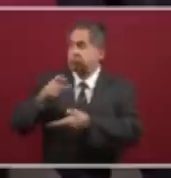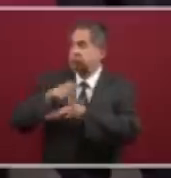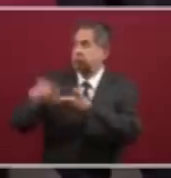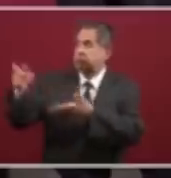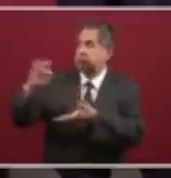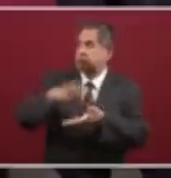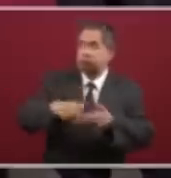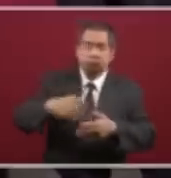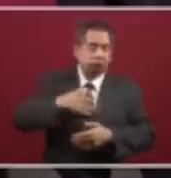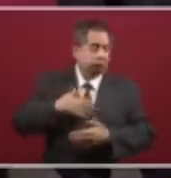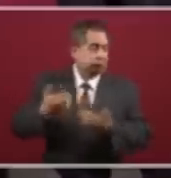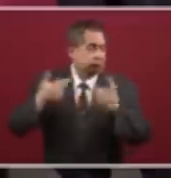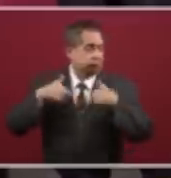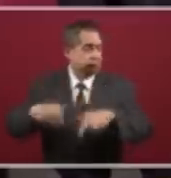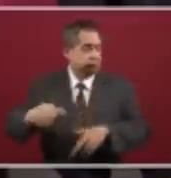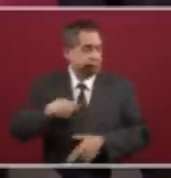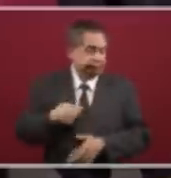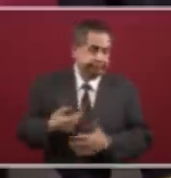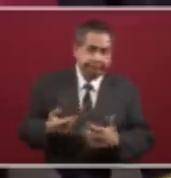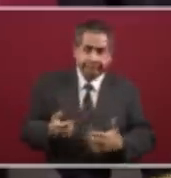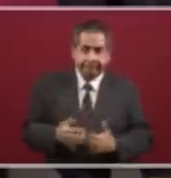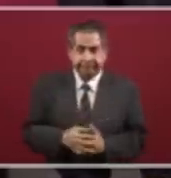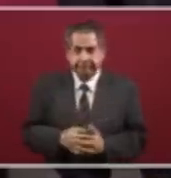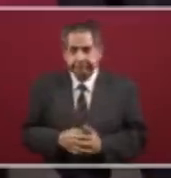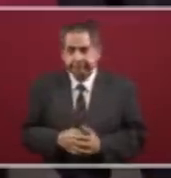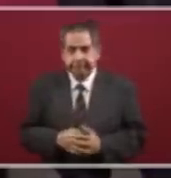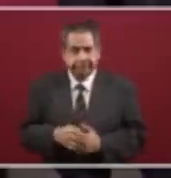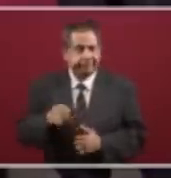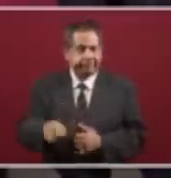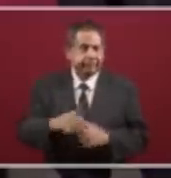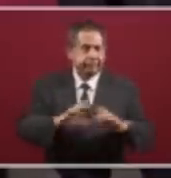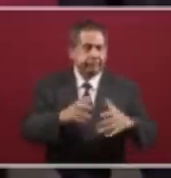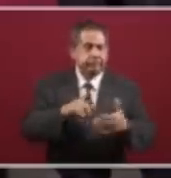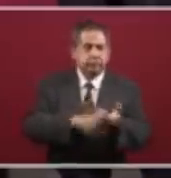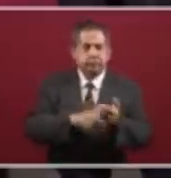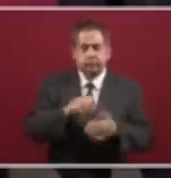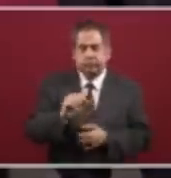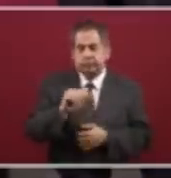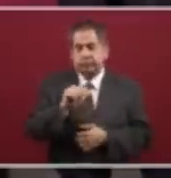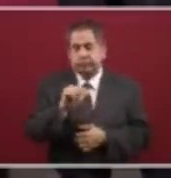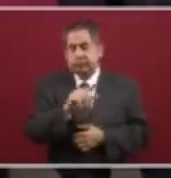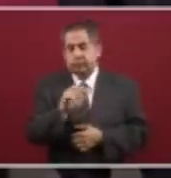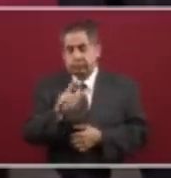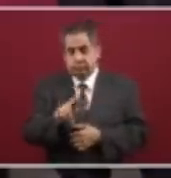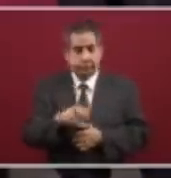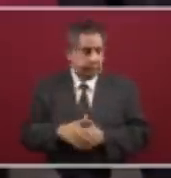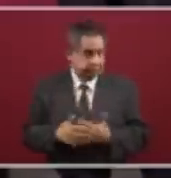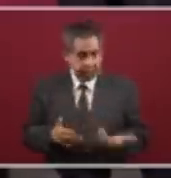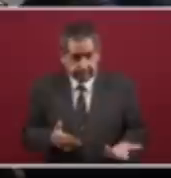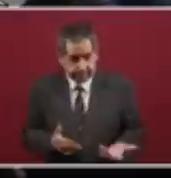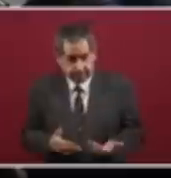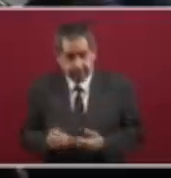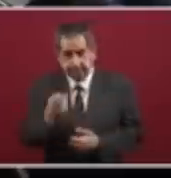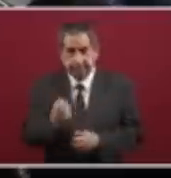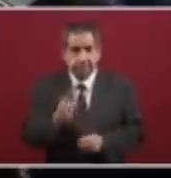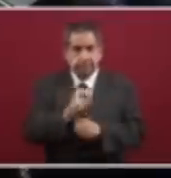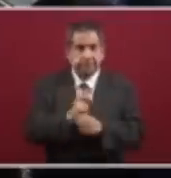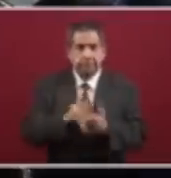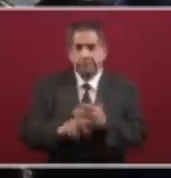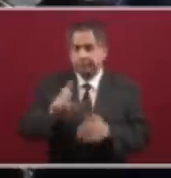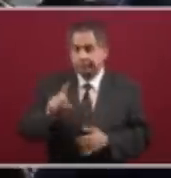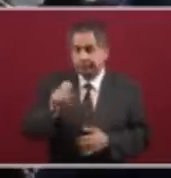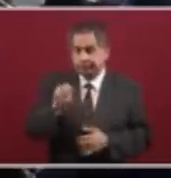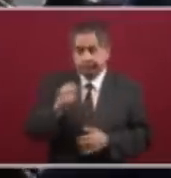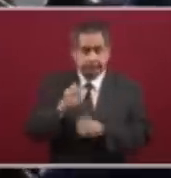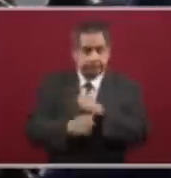la tierra de la comunidad de salazar de los hechos acontecidos este 30 de septiembre